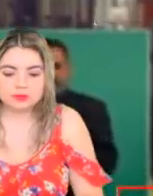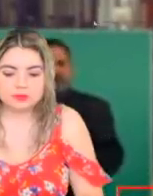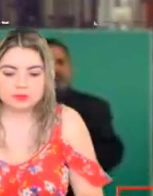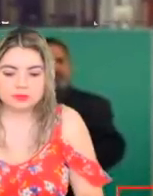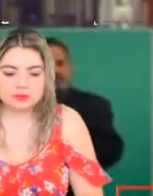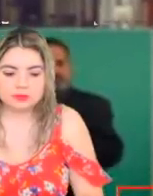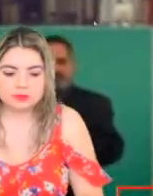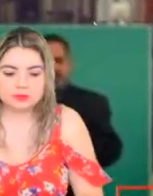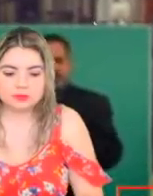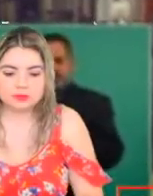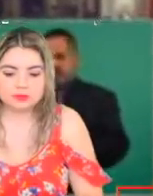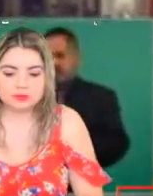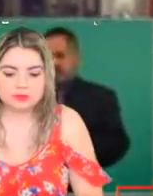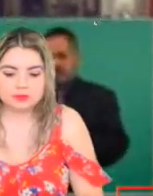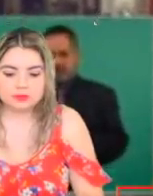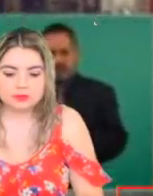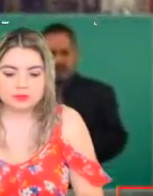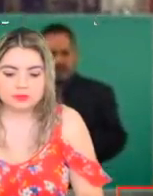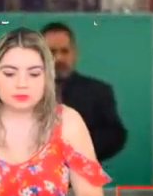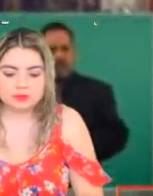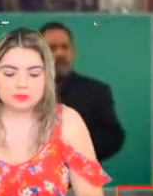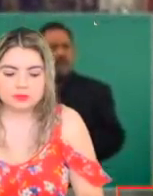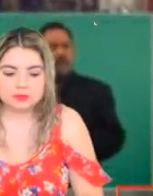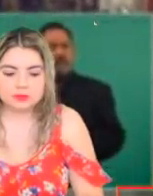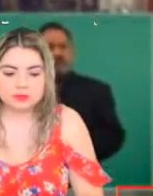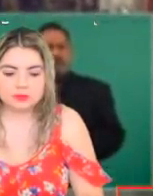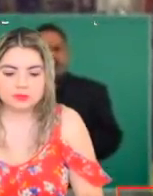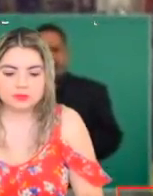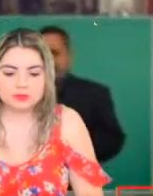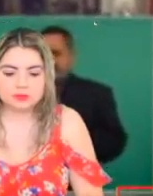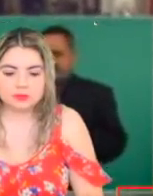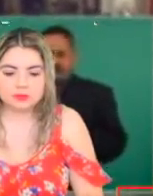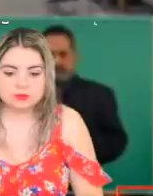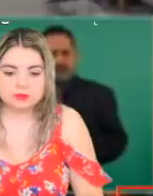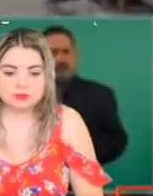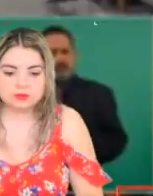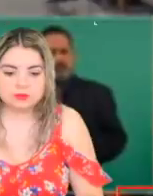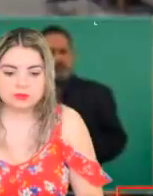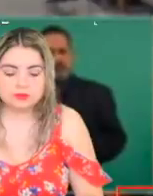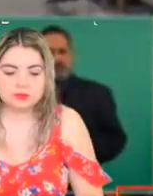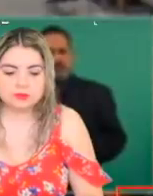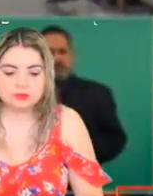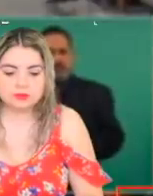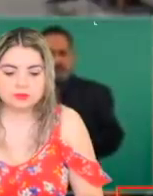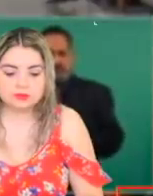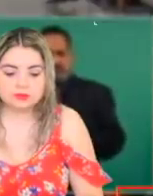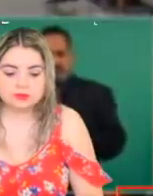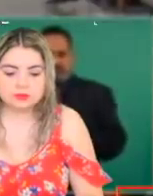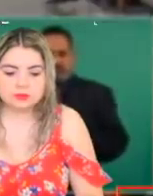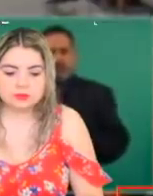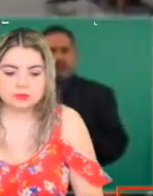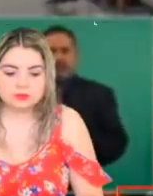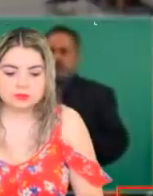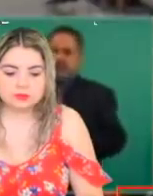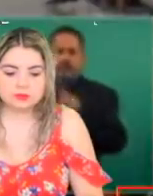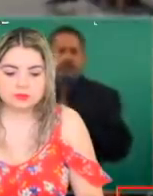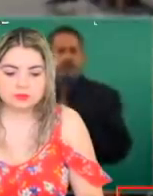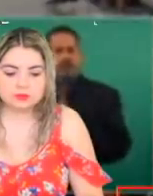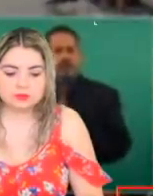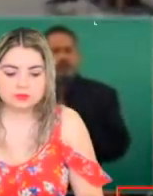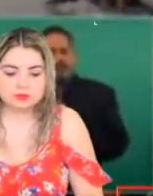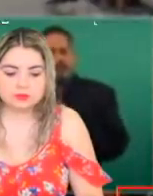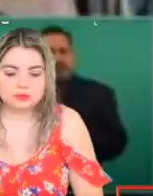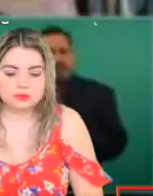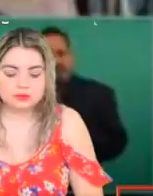Buenos días de nueva cuenta. Jorge Díaz, del programa de televisión Lánzate, canal 73 de CNR y 101.1 del Grupo Audiorama en Baja California. Vengo de Ensenada